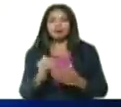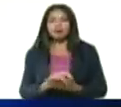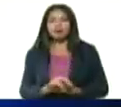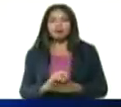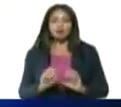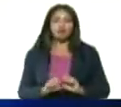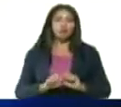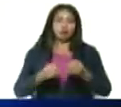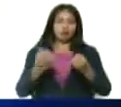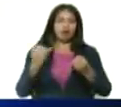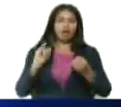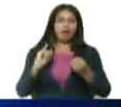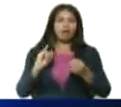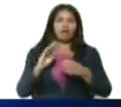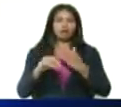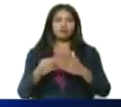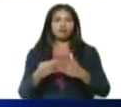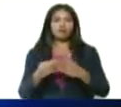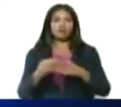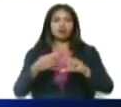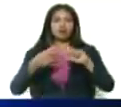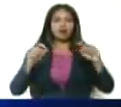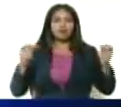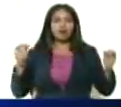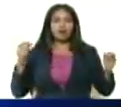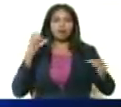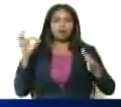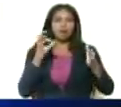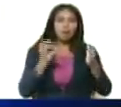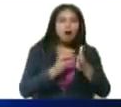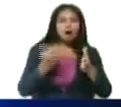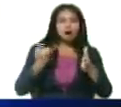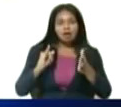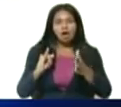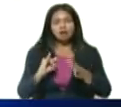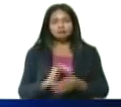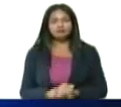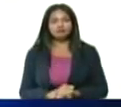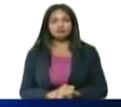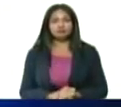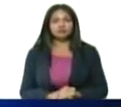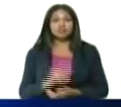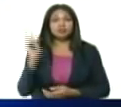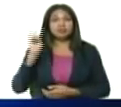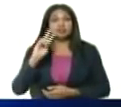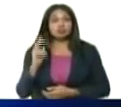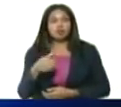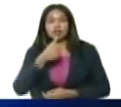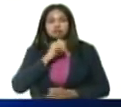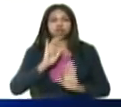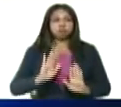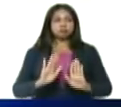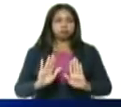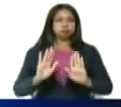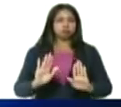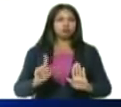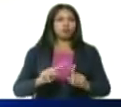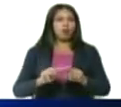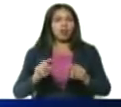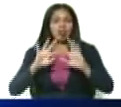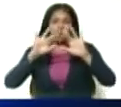ruptura de las cadenas de transmisión. Venezuela conteniendo la pandemia. Aquí